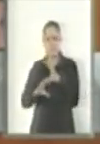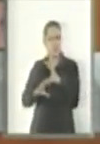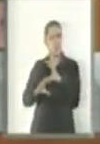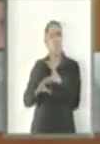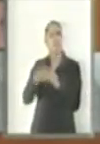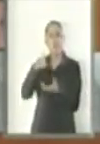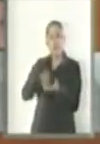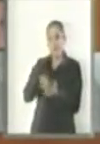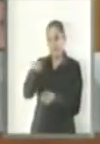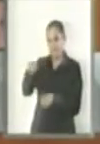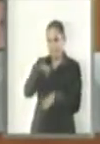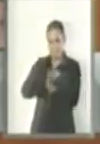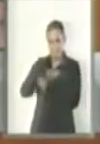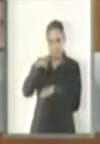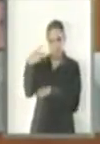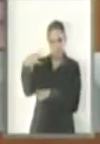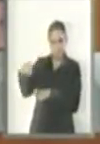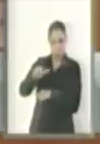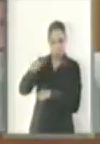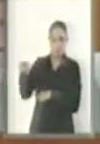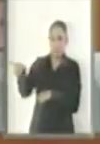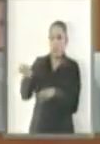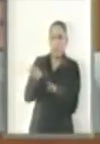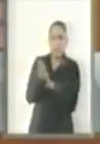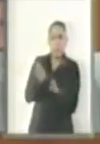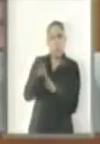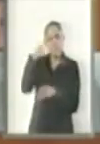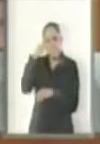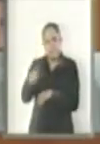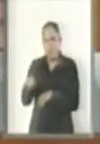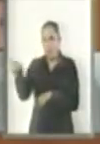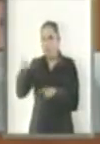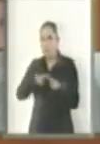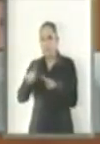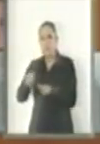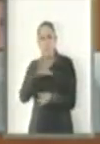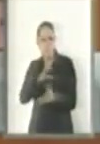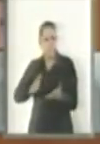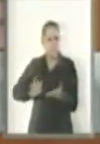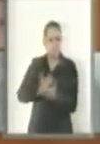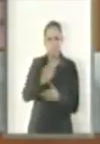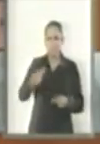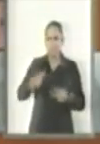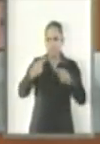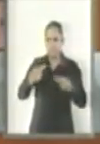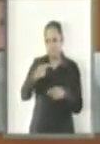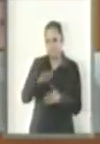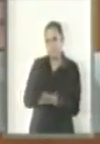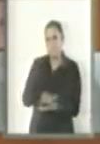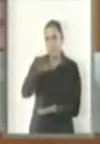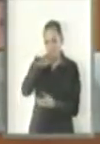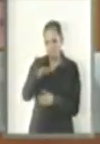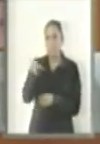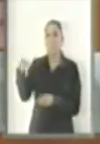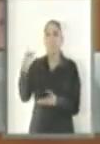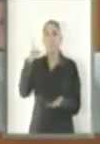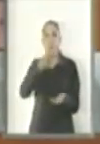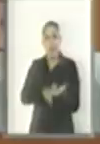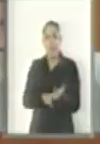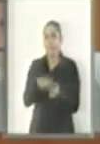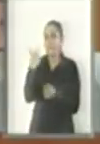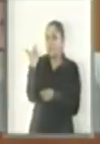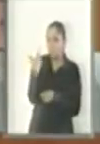privada obtuviera la mayoría accionaria, se le inyectó, mediante aportación económica,